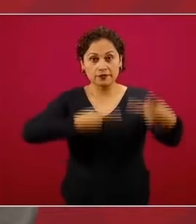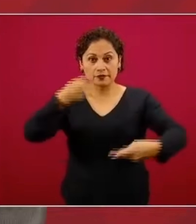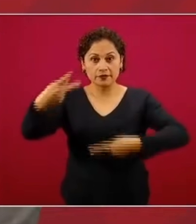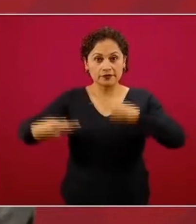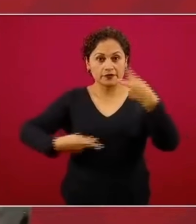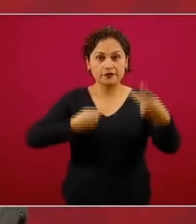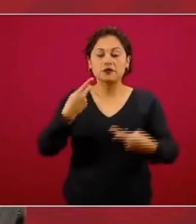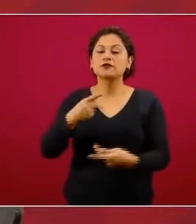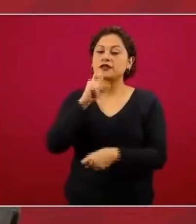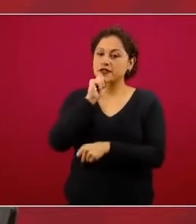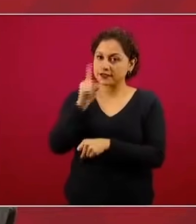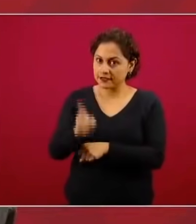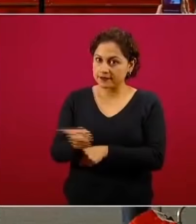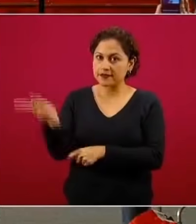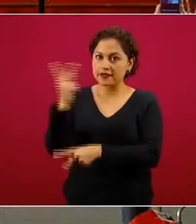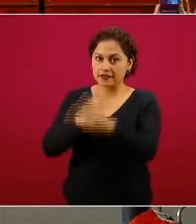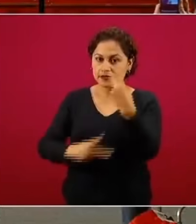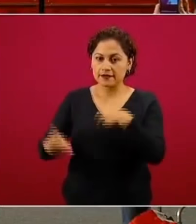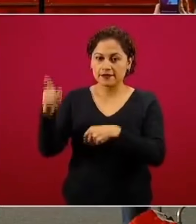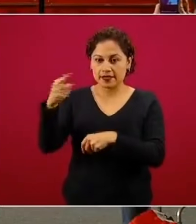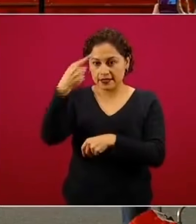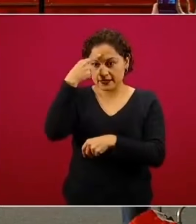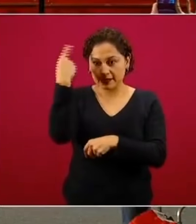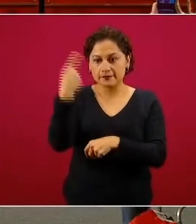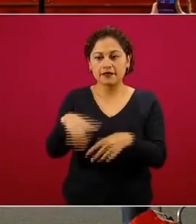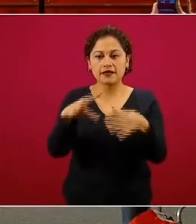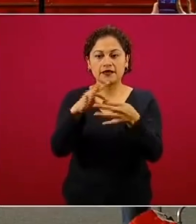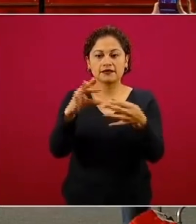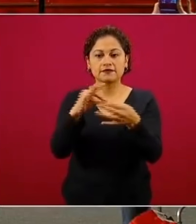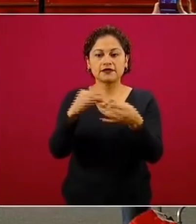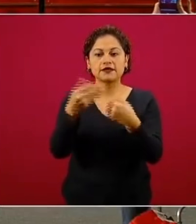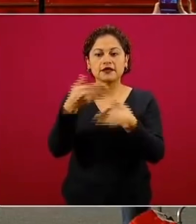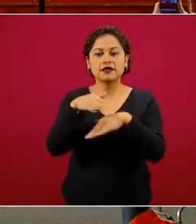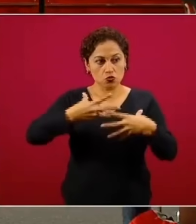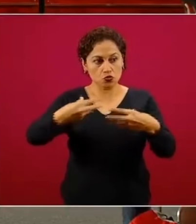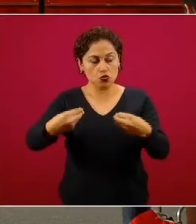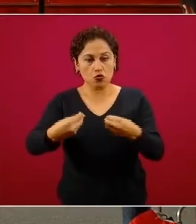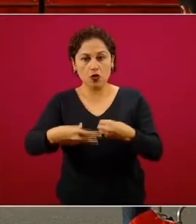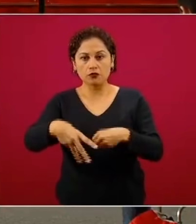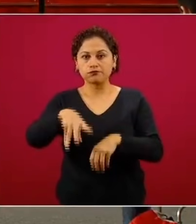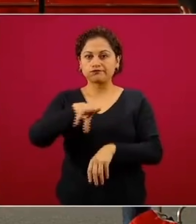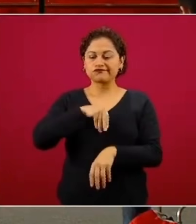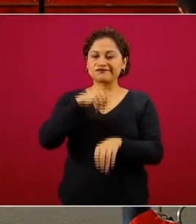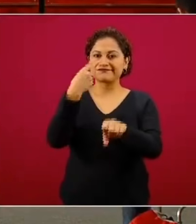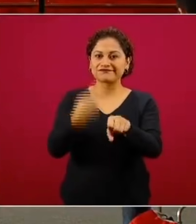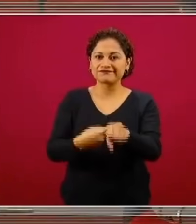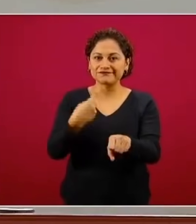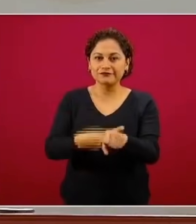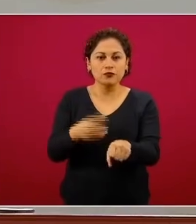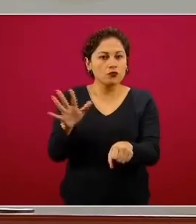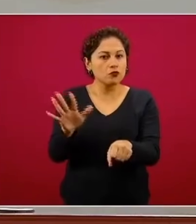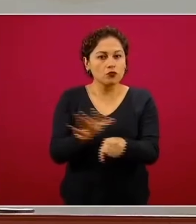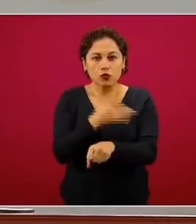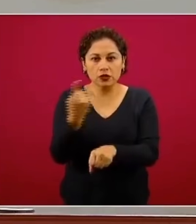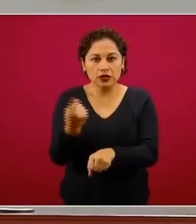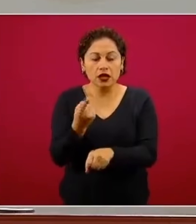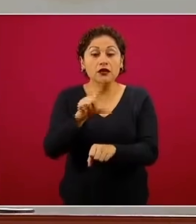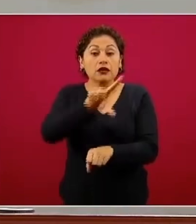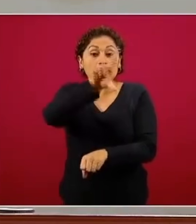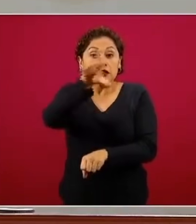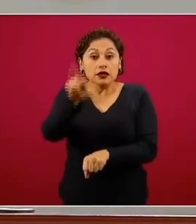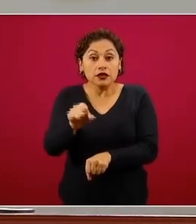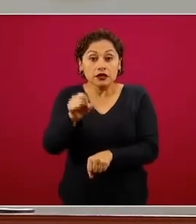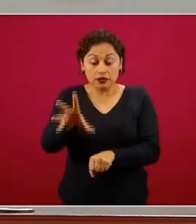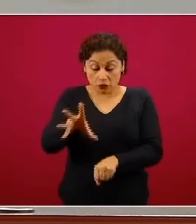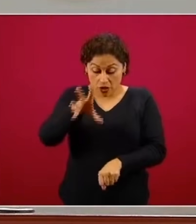Nos acompaña para hablar de la inmunopatología y fisiopatología del COVID. ¿En qué consisten las alteraciones que ocurren a nivel de